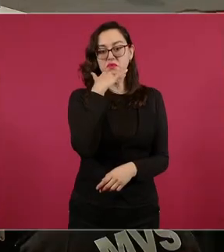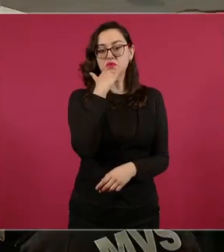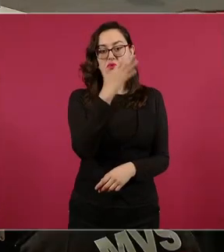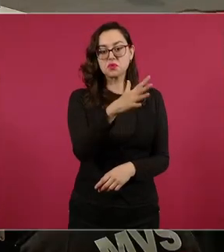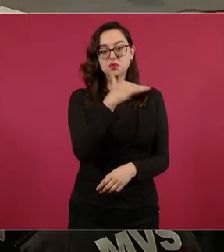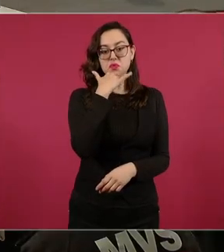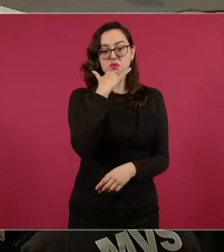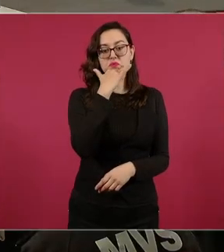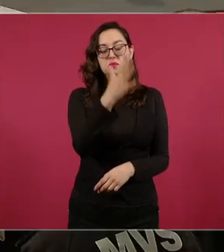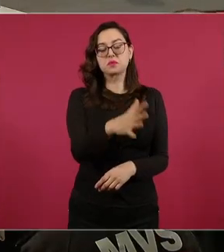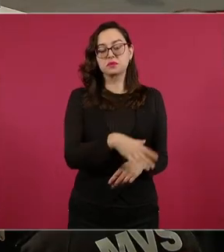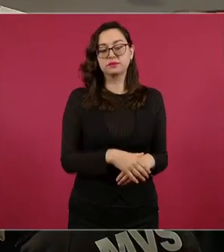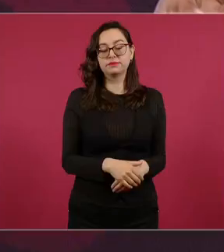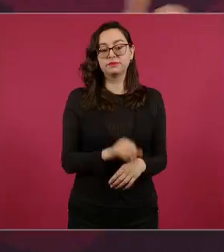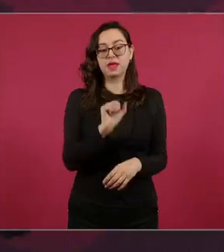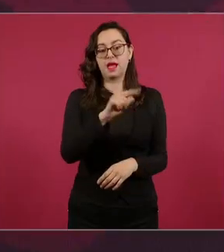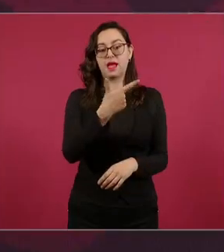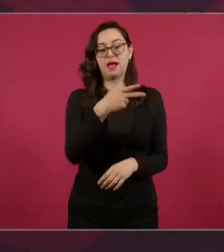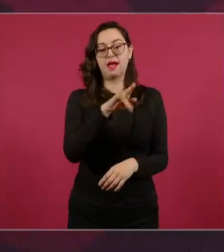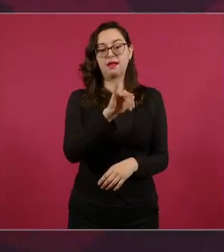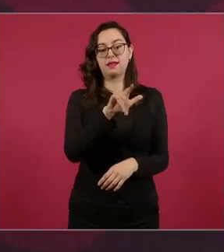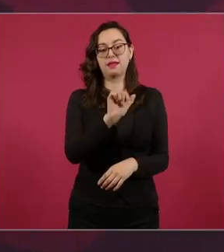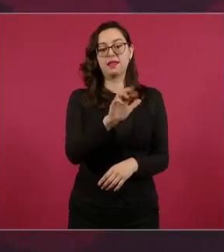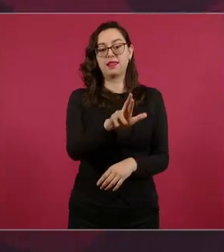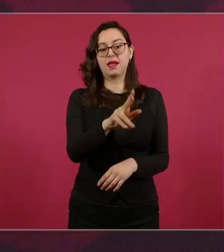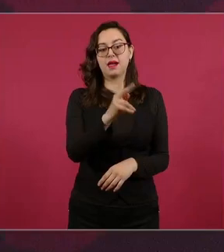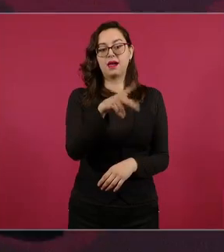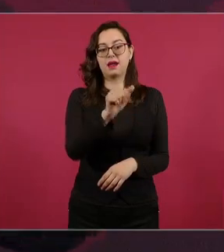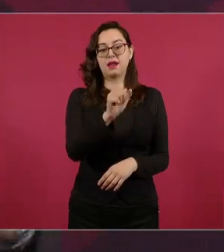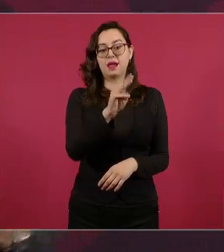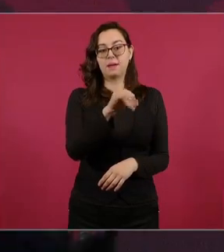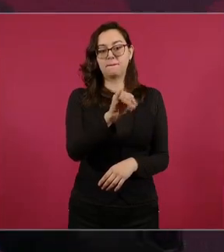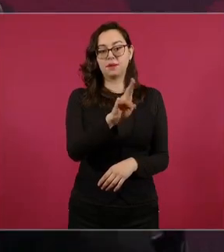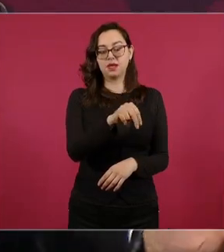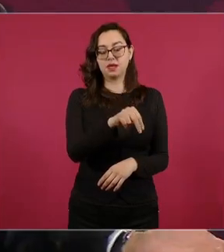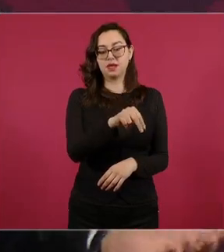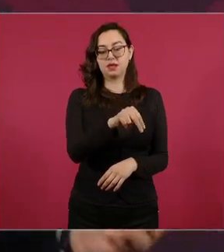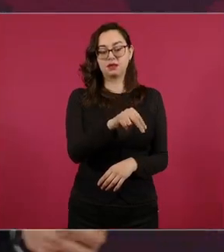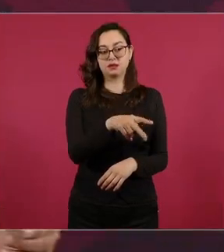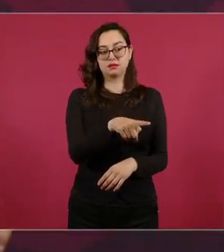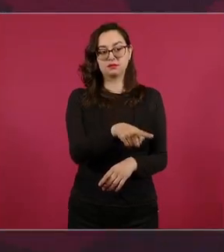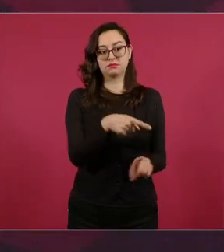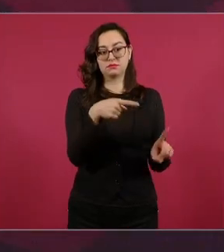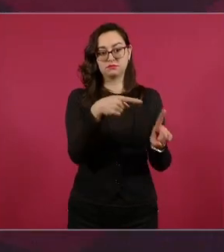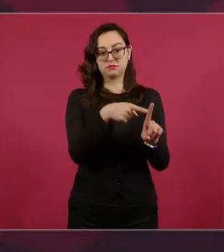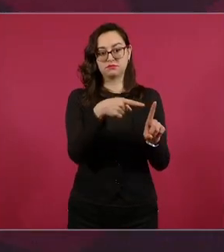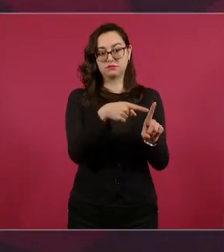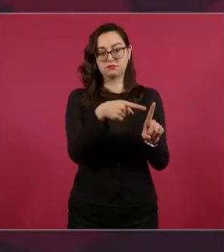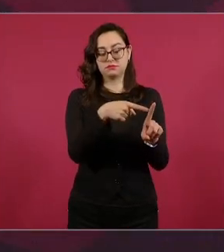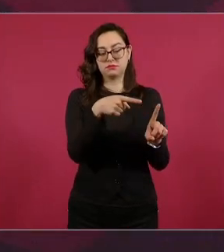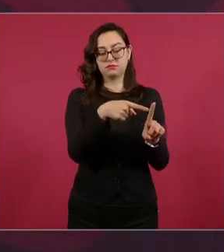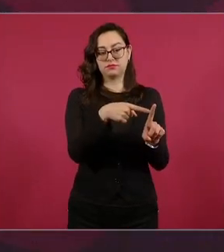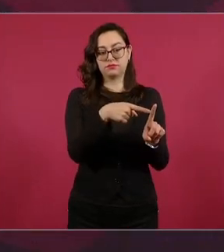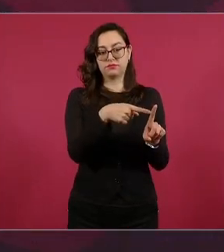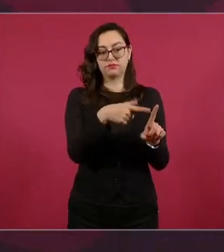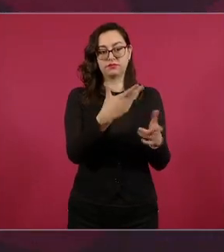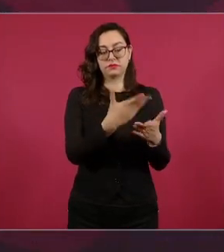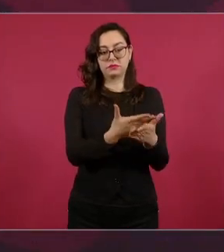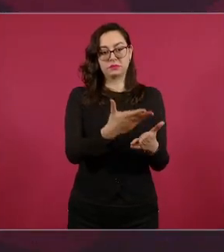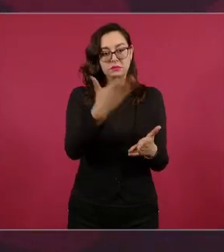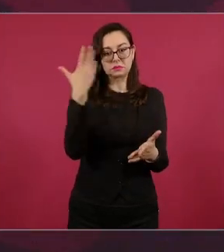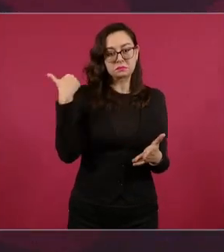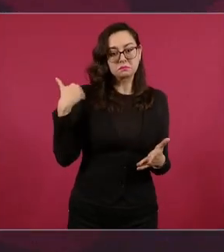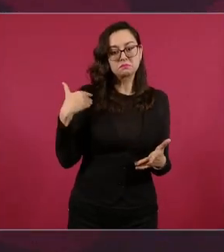Aguilar Camín de ser un maestro